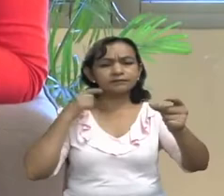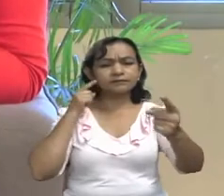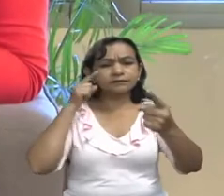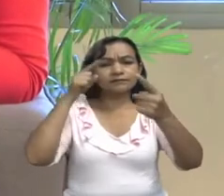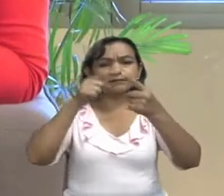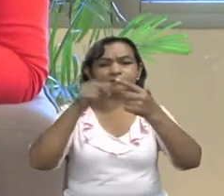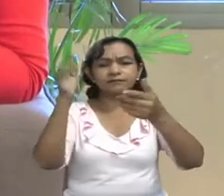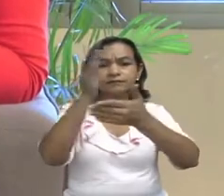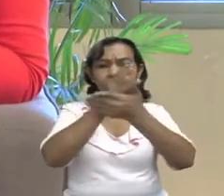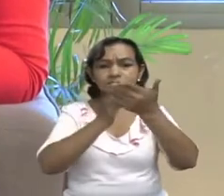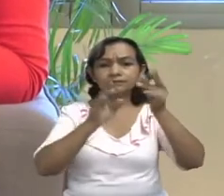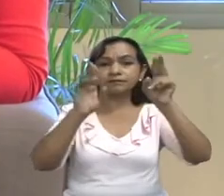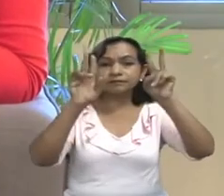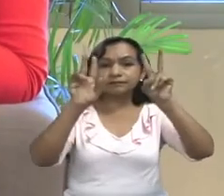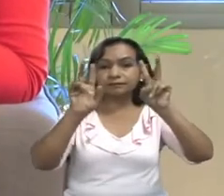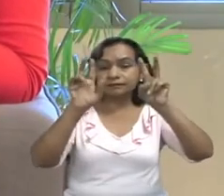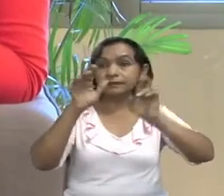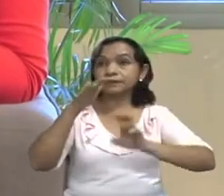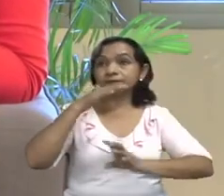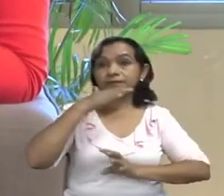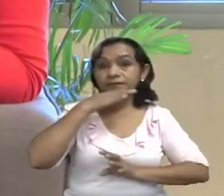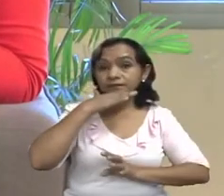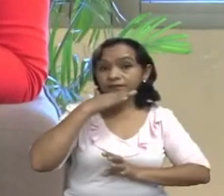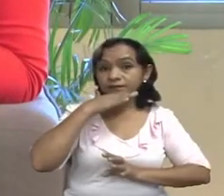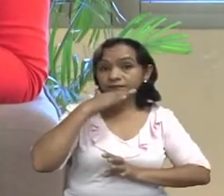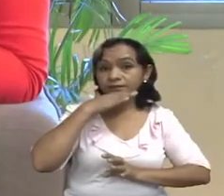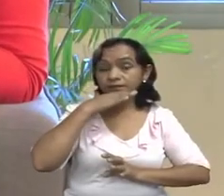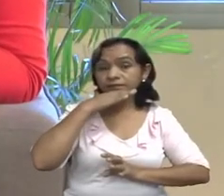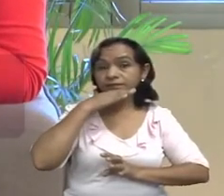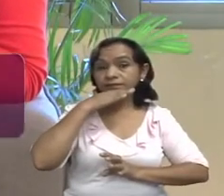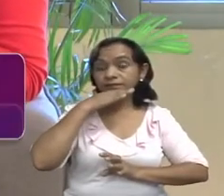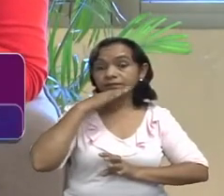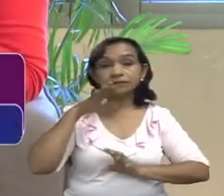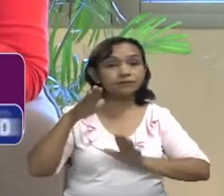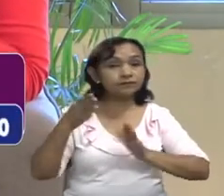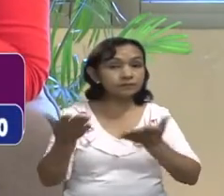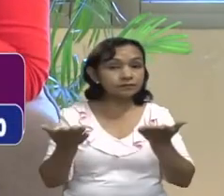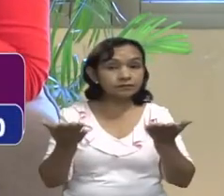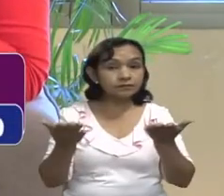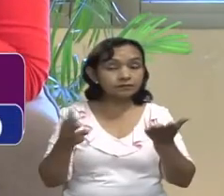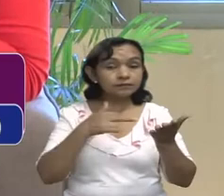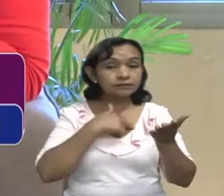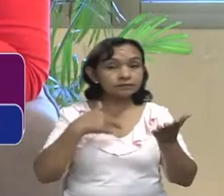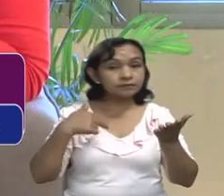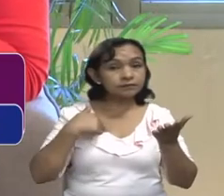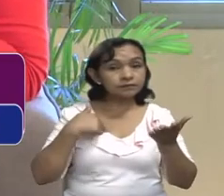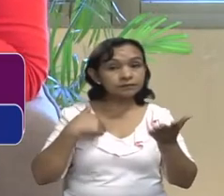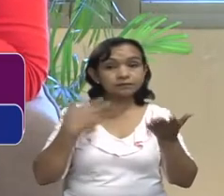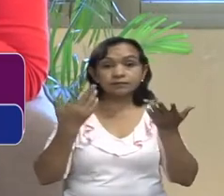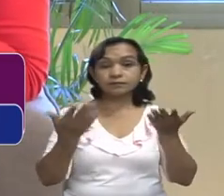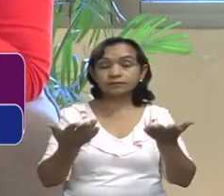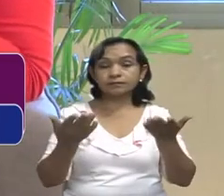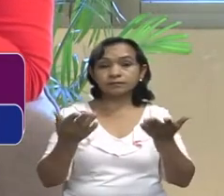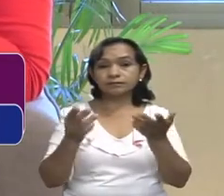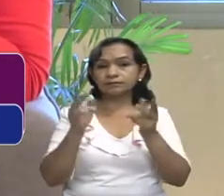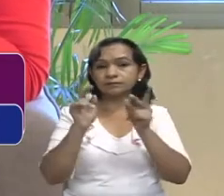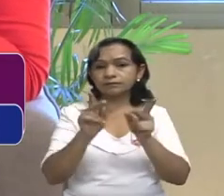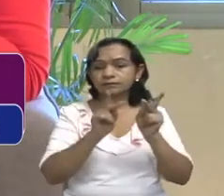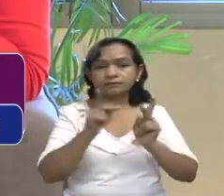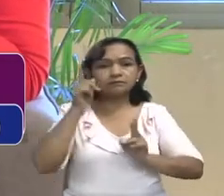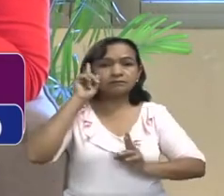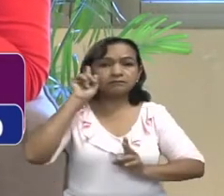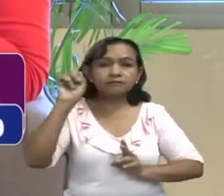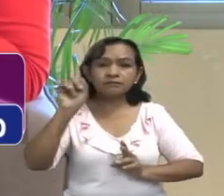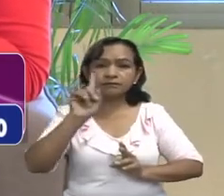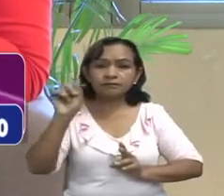hay temas bastante complejos y de pronto te podés enfrentar a la situación de que de pronto la gente no sabe